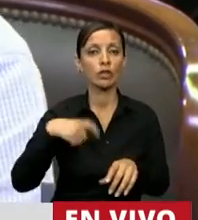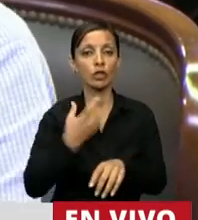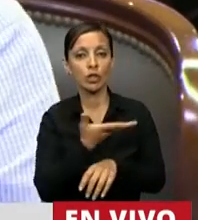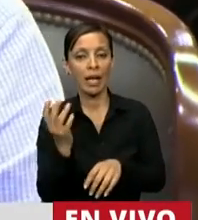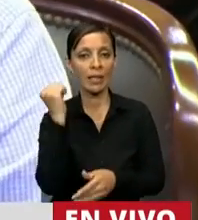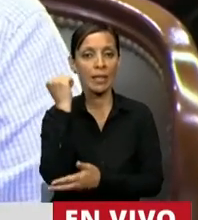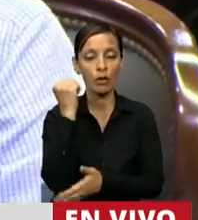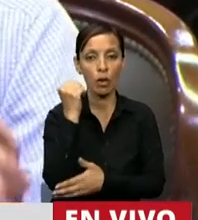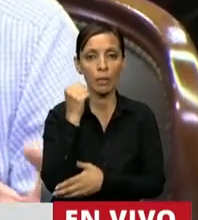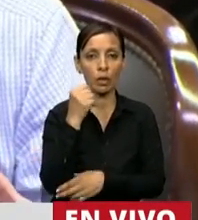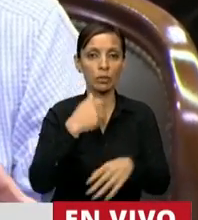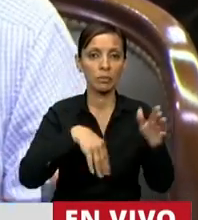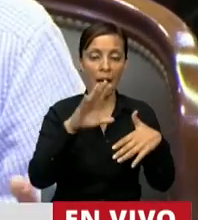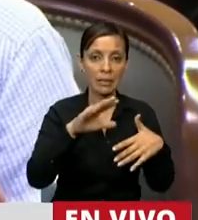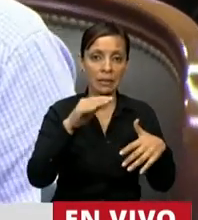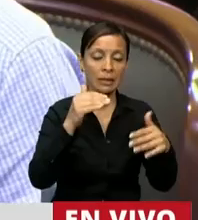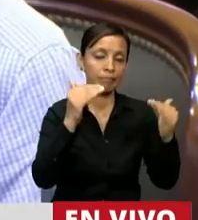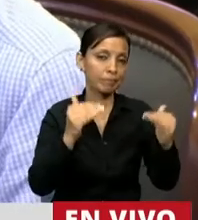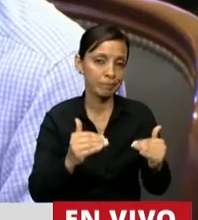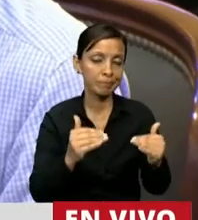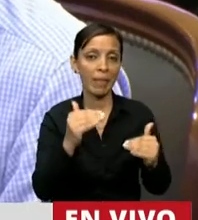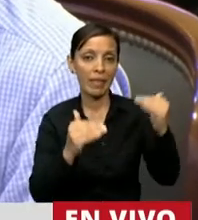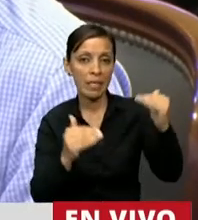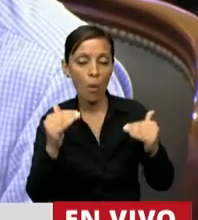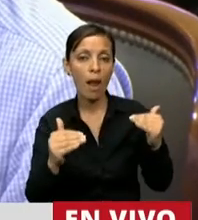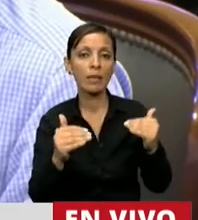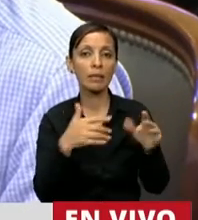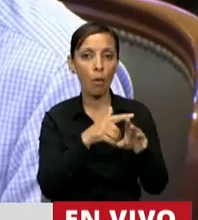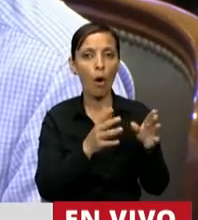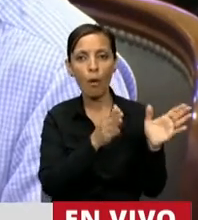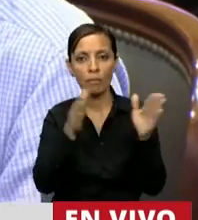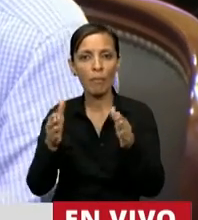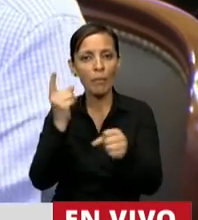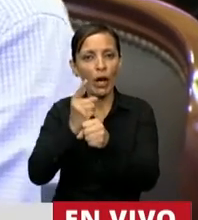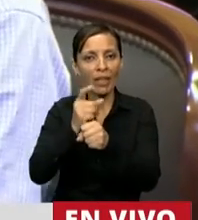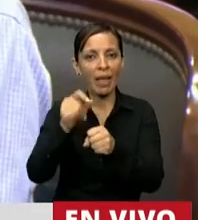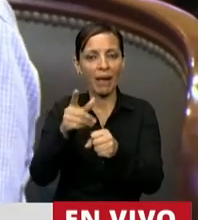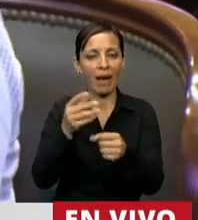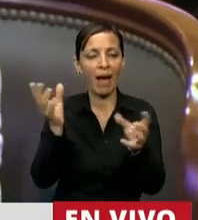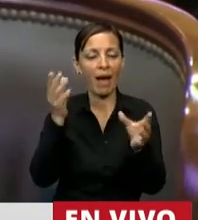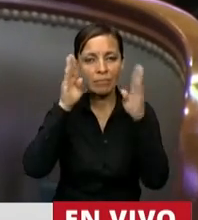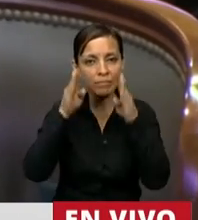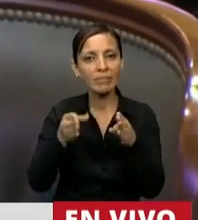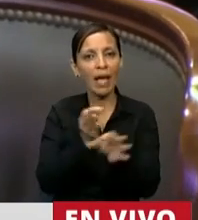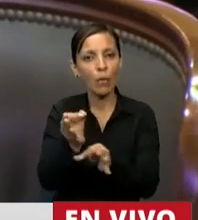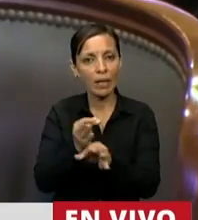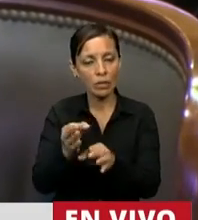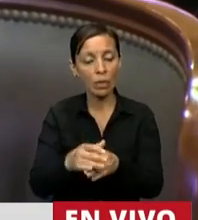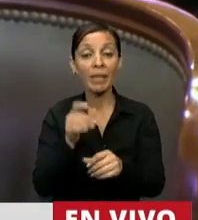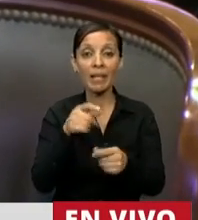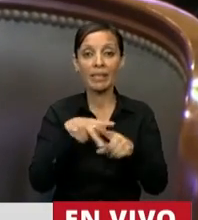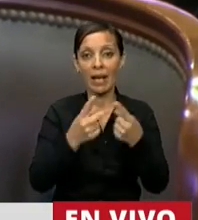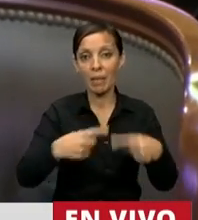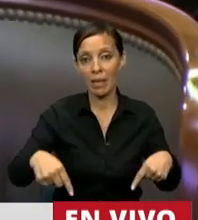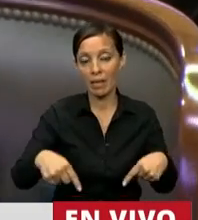económicamente más vulnerables en el centro del sistema educativo. Y creo que esta ley, esta herramienta